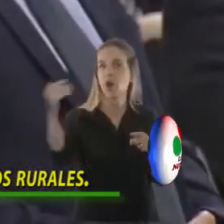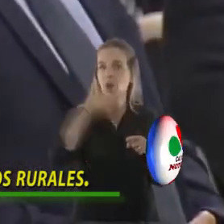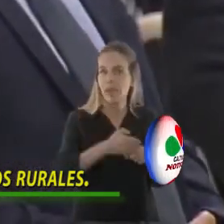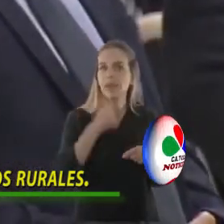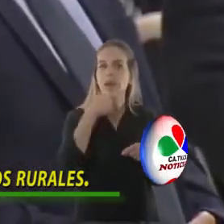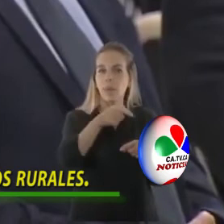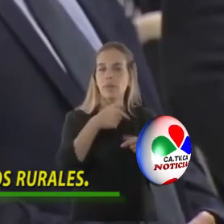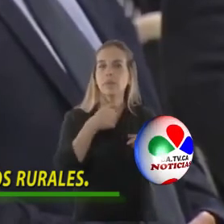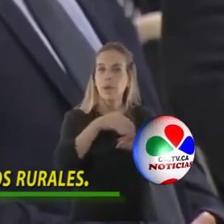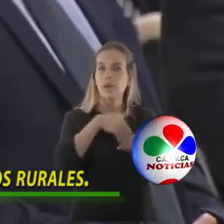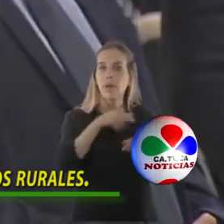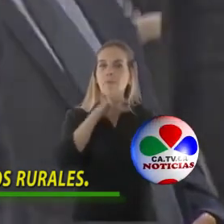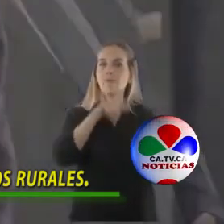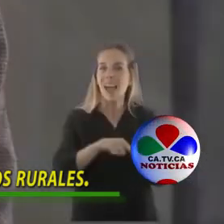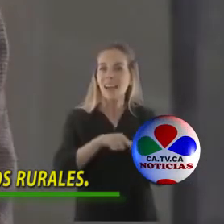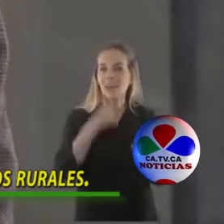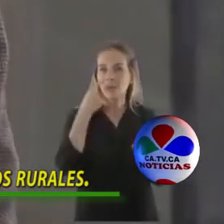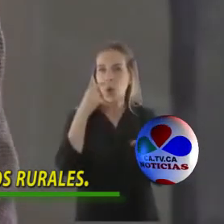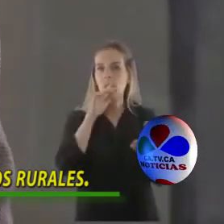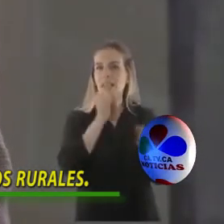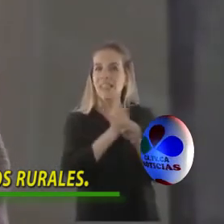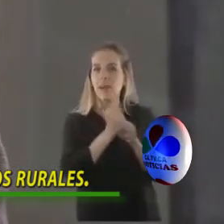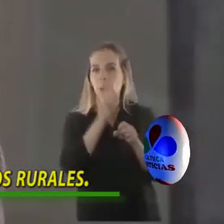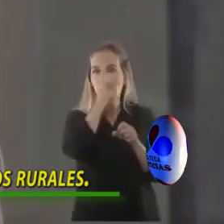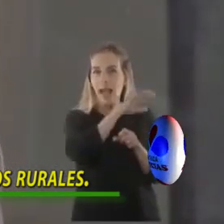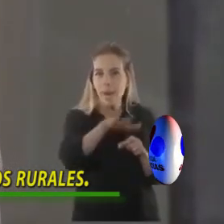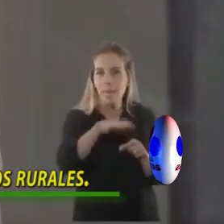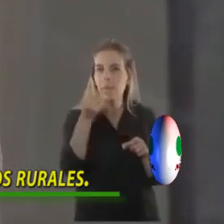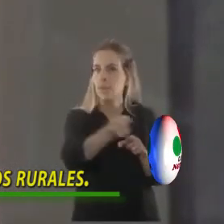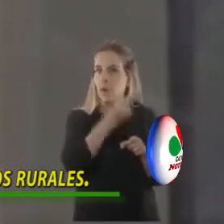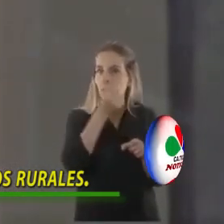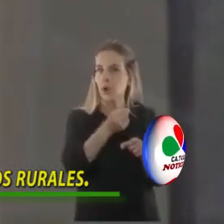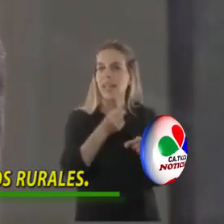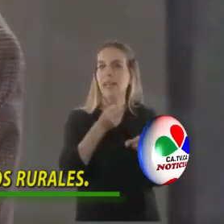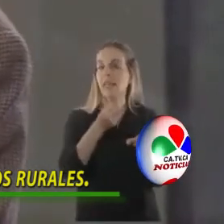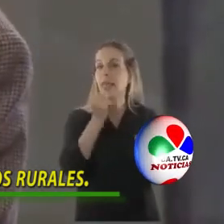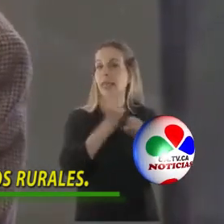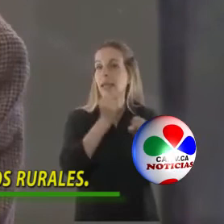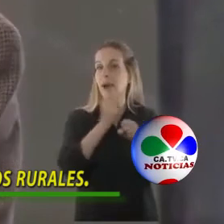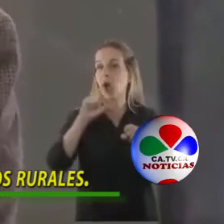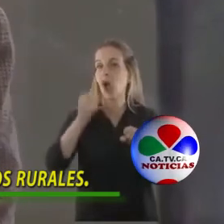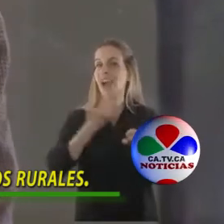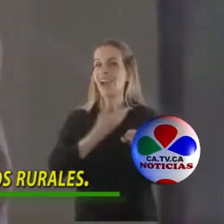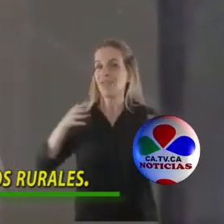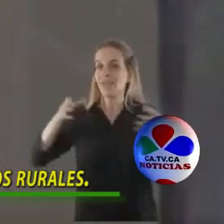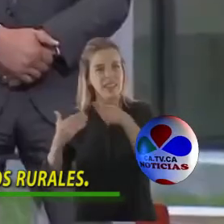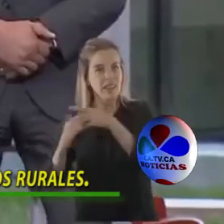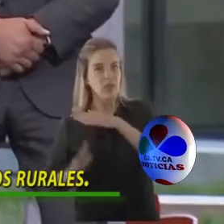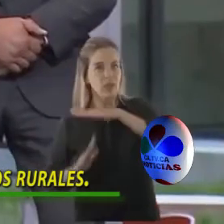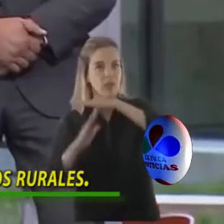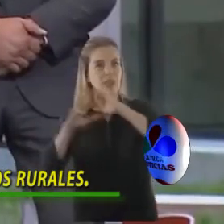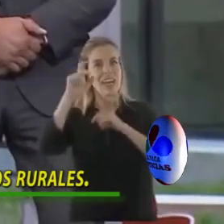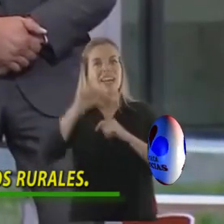va a insumir un monto de 40 millones de dólares que se aplicarán en el presupuesto 2022, lo cual